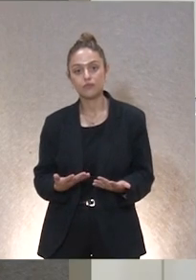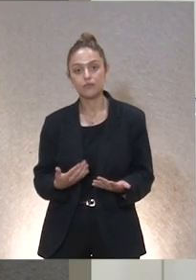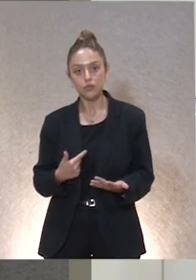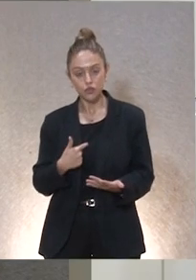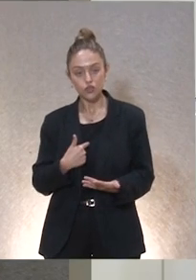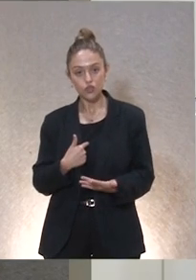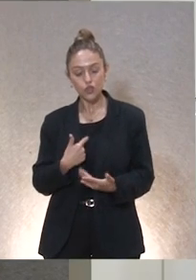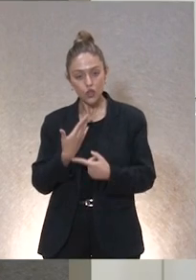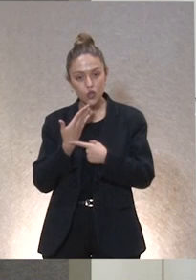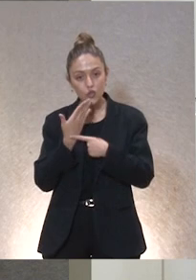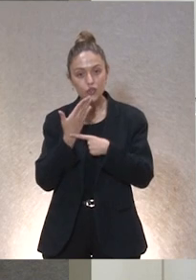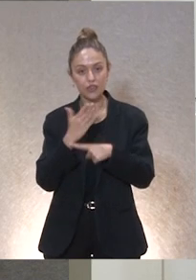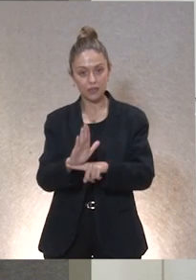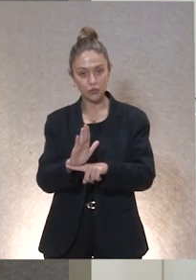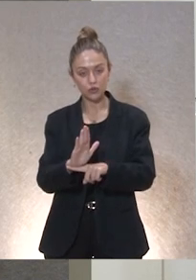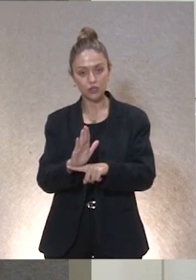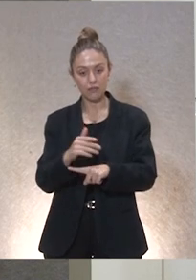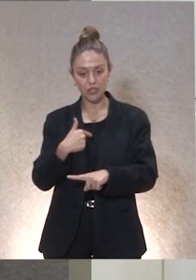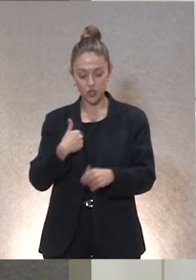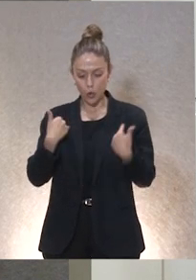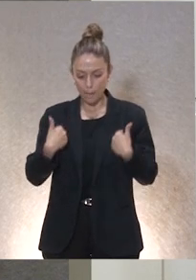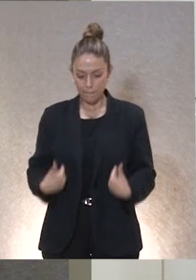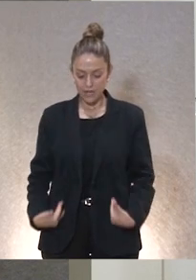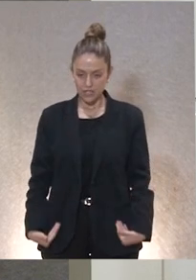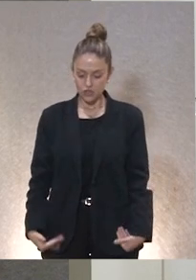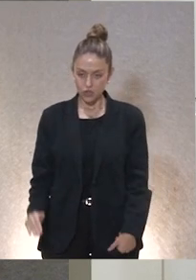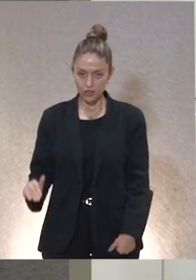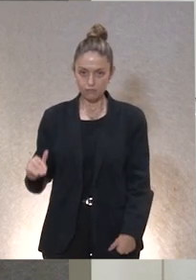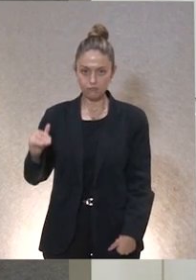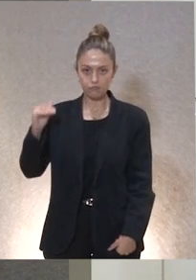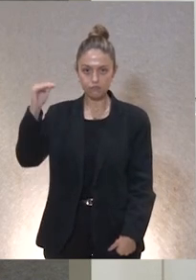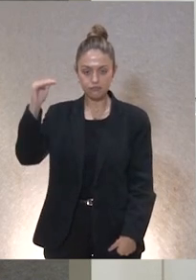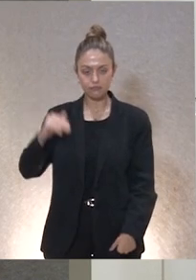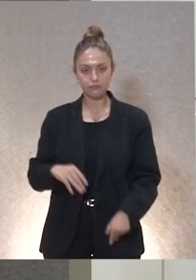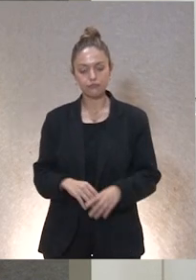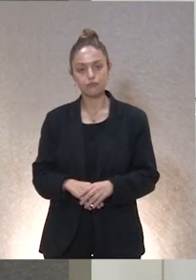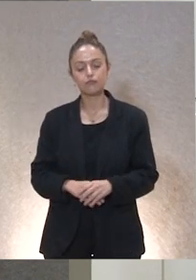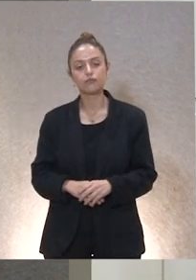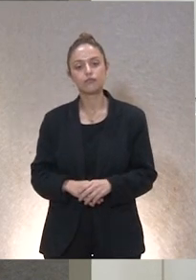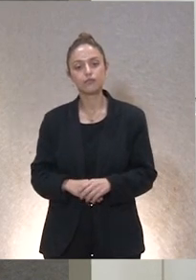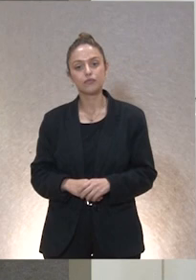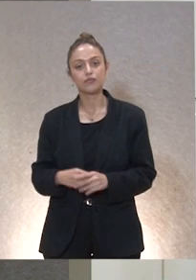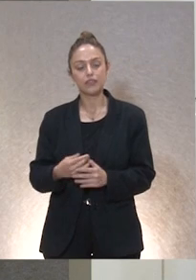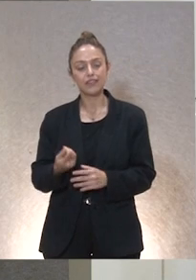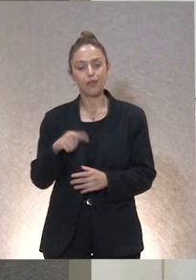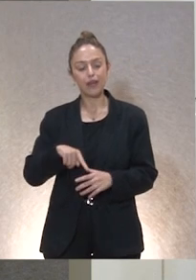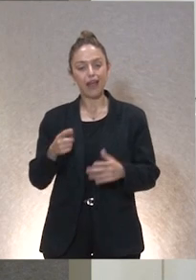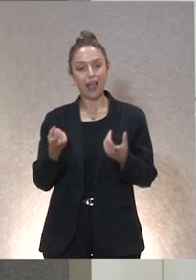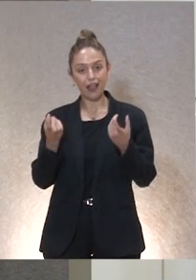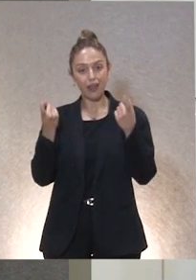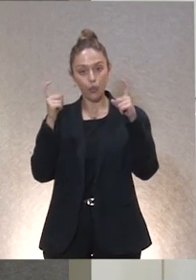demostraba que que me desarrollaba como persona muy bien de hecho la educación también